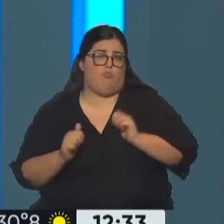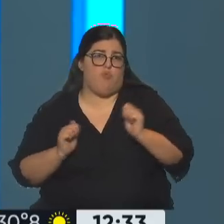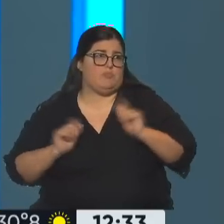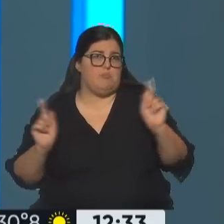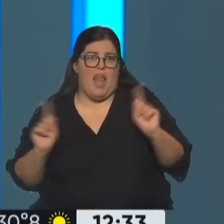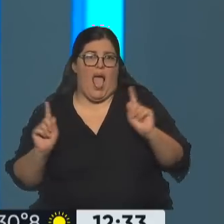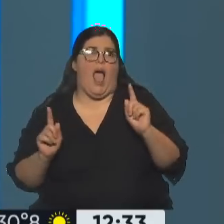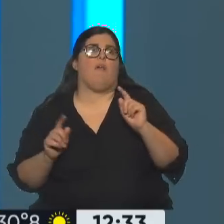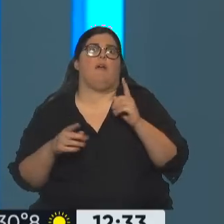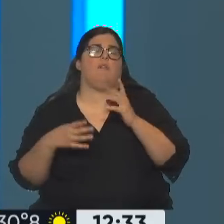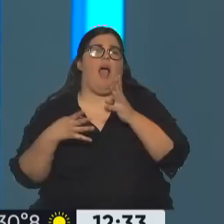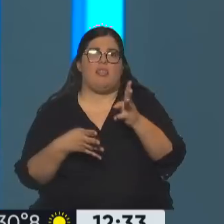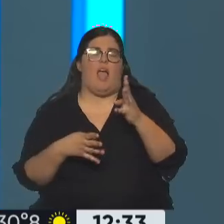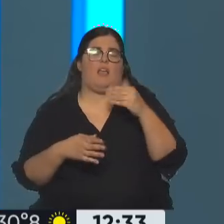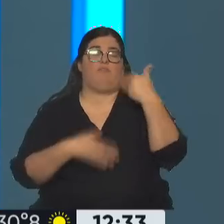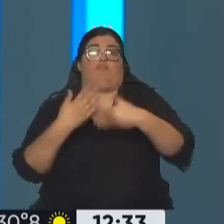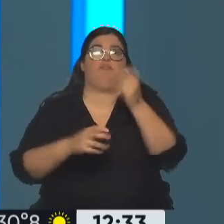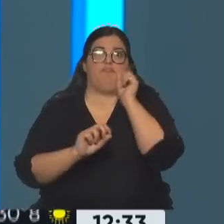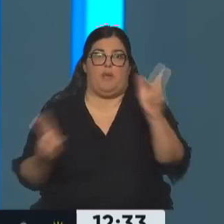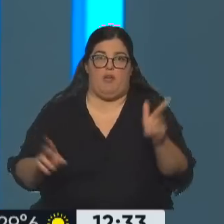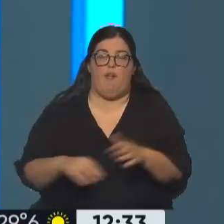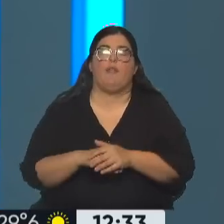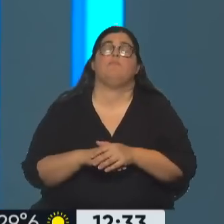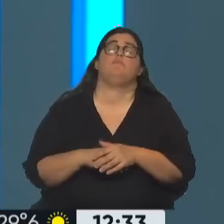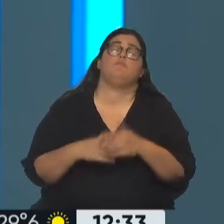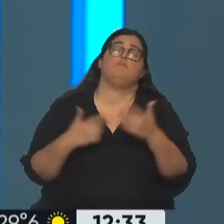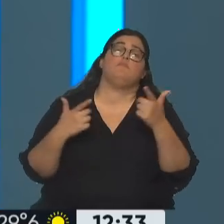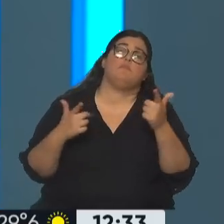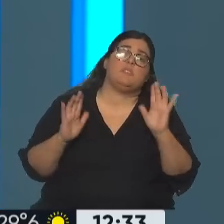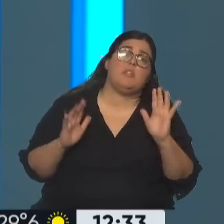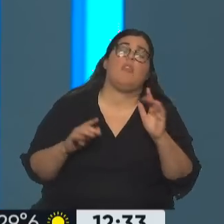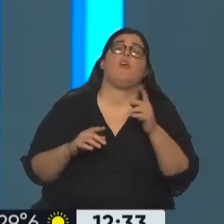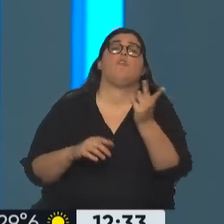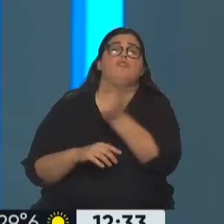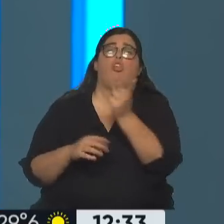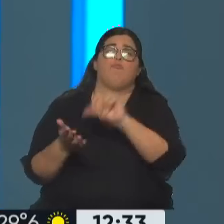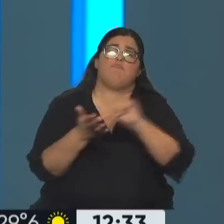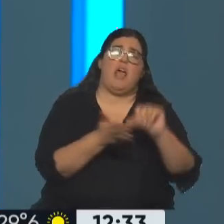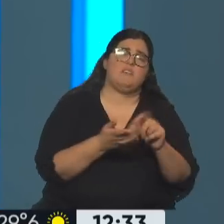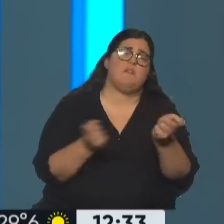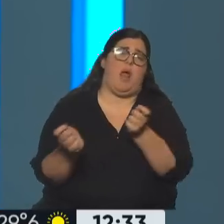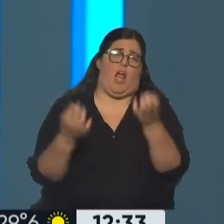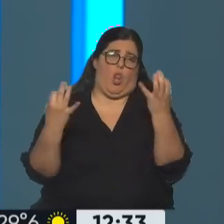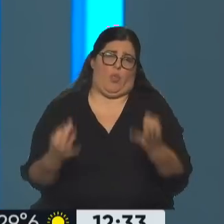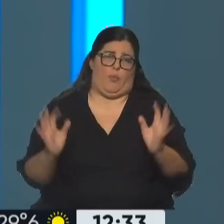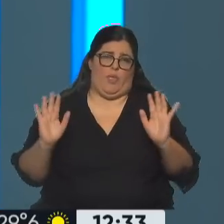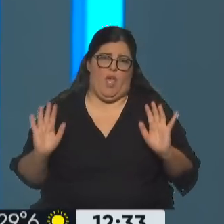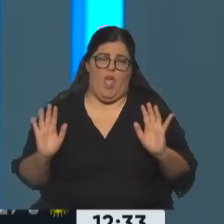conflicto. Pero lo cierto es que afortunadamente algunos de los actores principales lo manejaron bien, yo diría